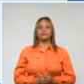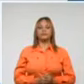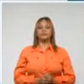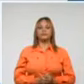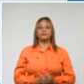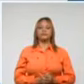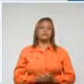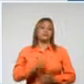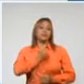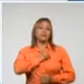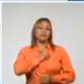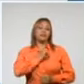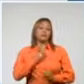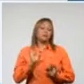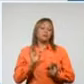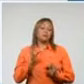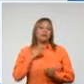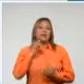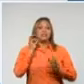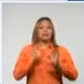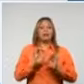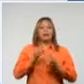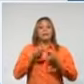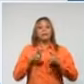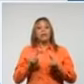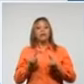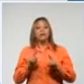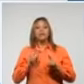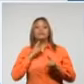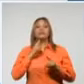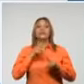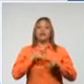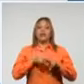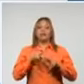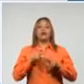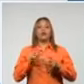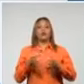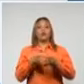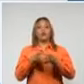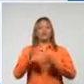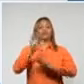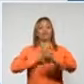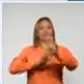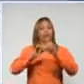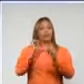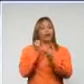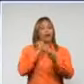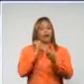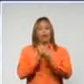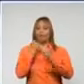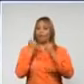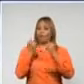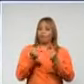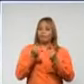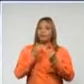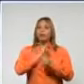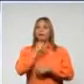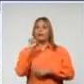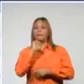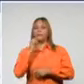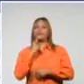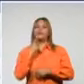quisiéramos que no fuera así, La Habana, su Consejo de Defensa, está trabajando duro para lograr resolver esta